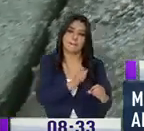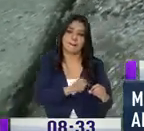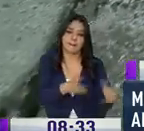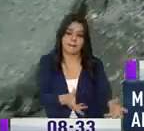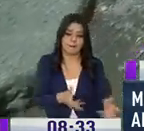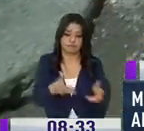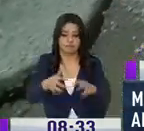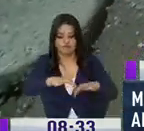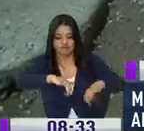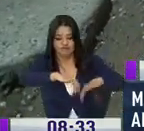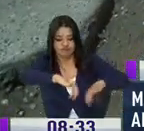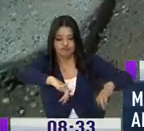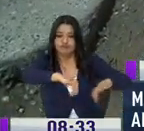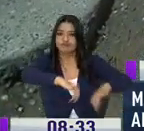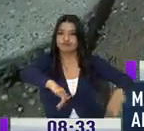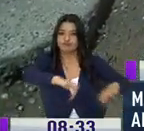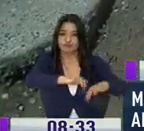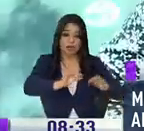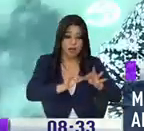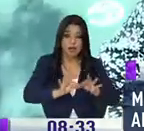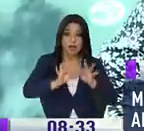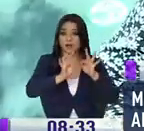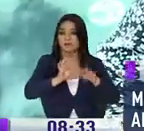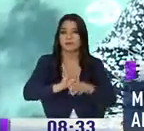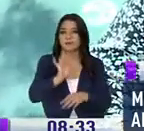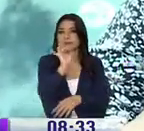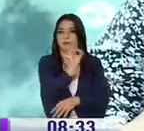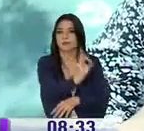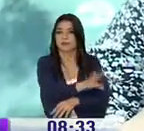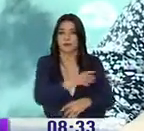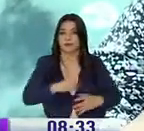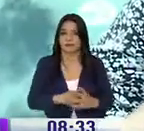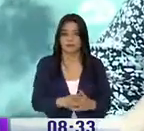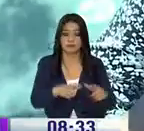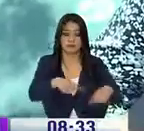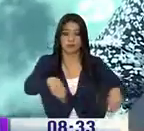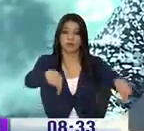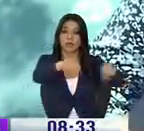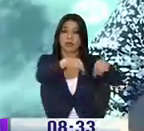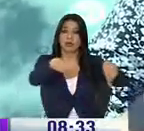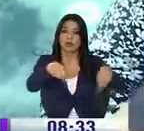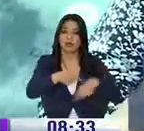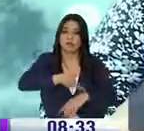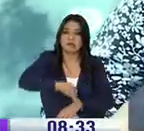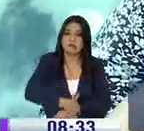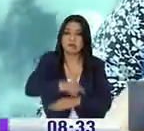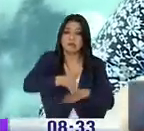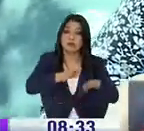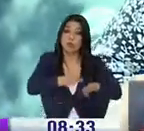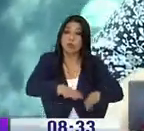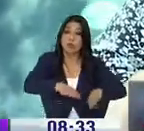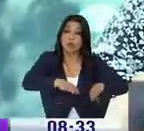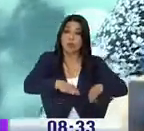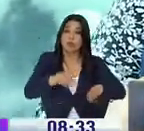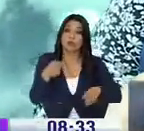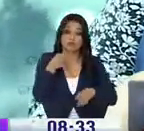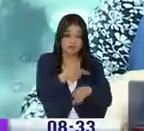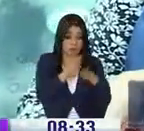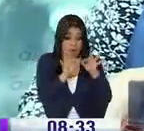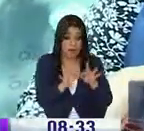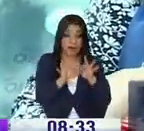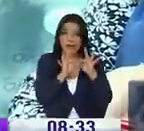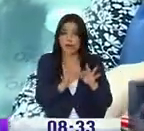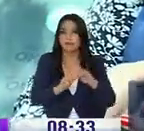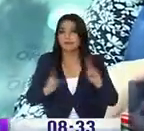repararlo y quedó así, relatan los vecinos. Un hueco del alcantarillado. Entonces ha estado hundiendo, vinieron, le compusieron